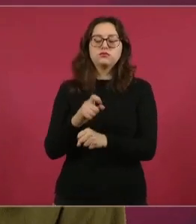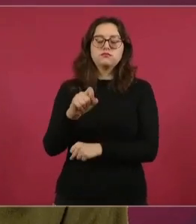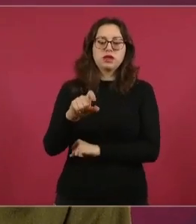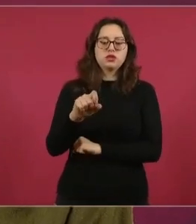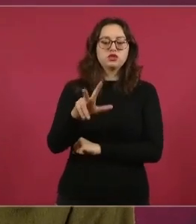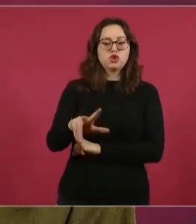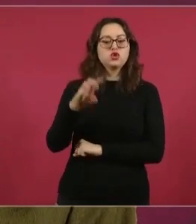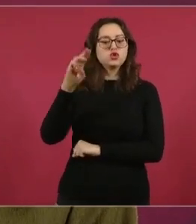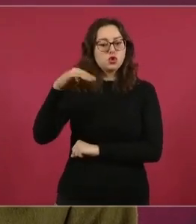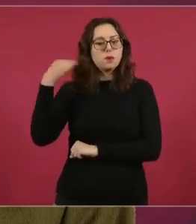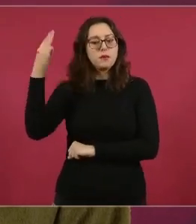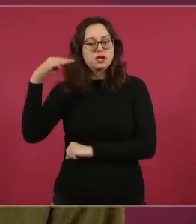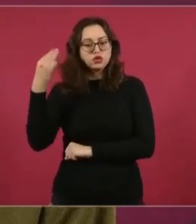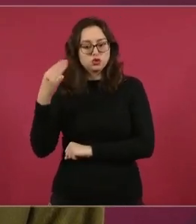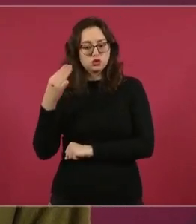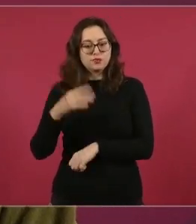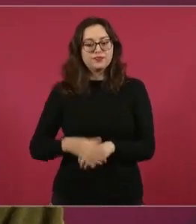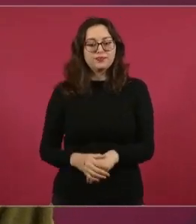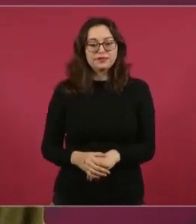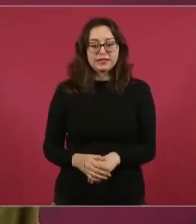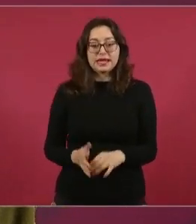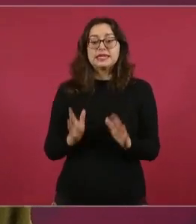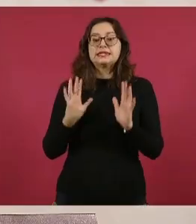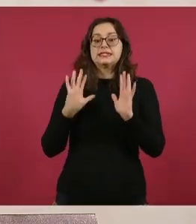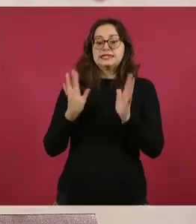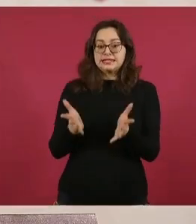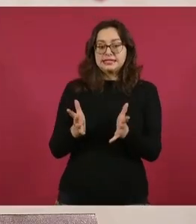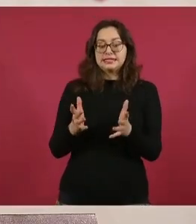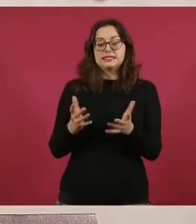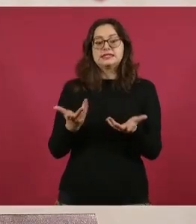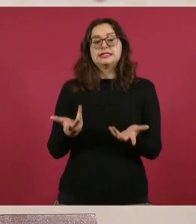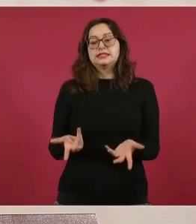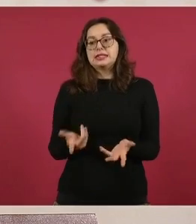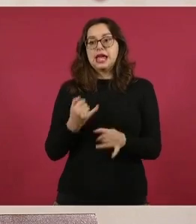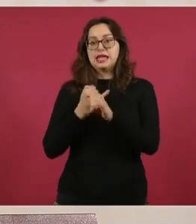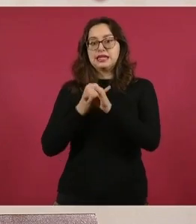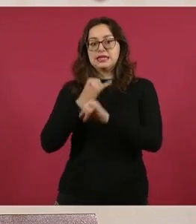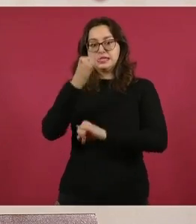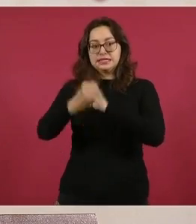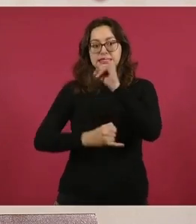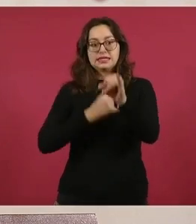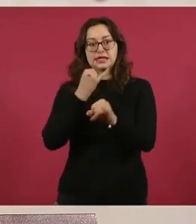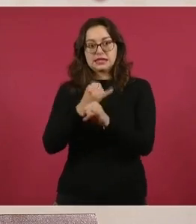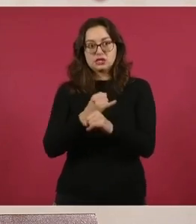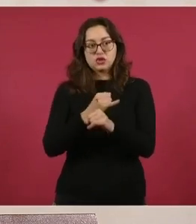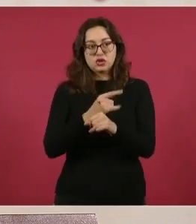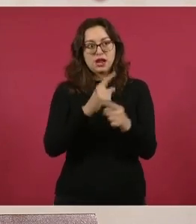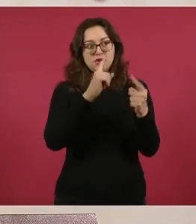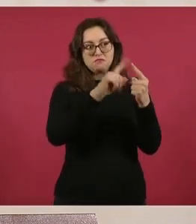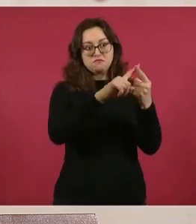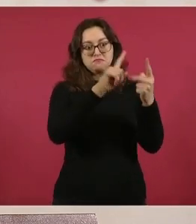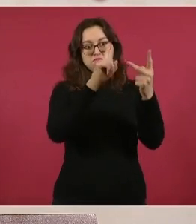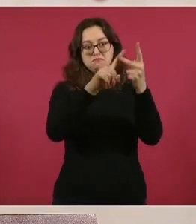Civil ya le autorizó a aerolíneas como United Airlines, Delta Airlines, Spirit